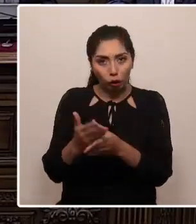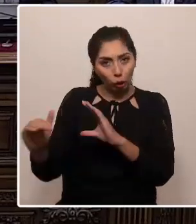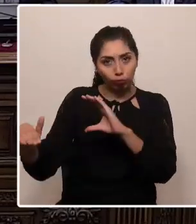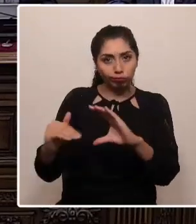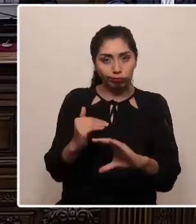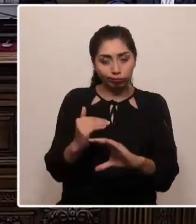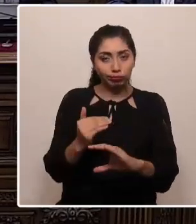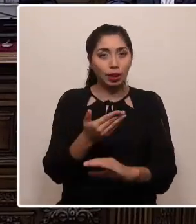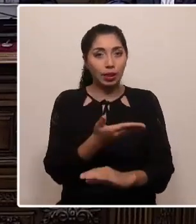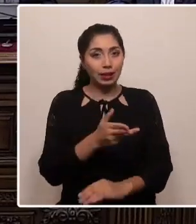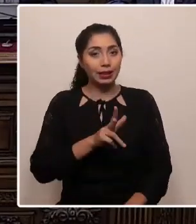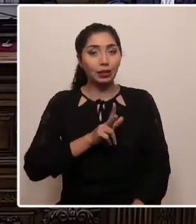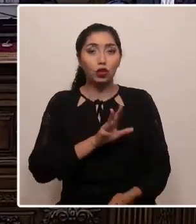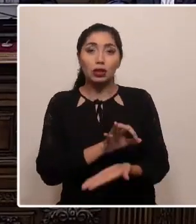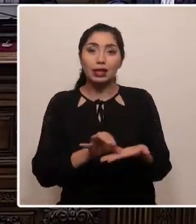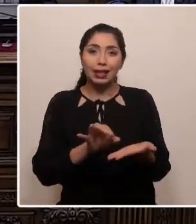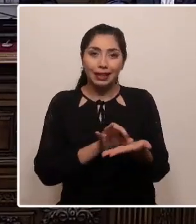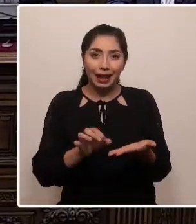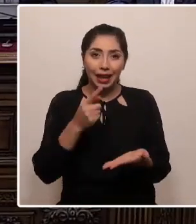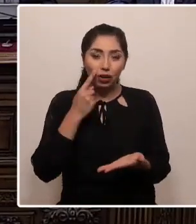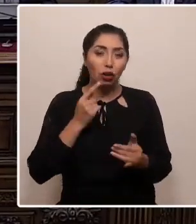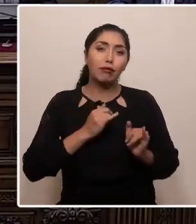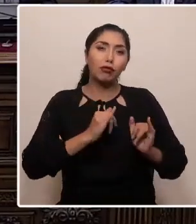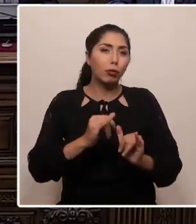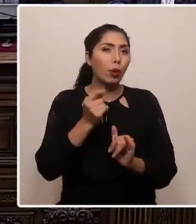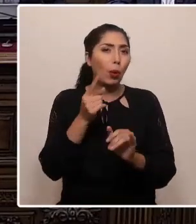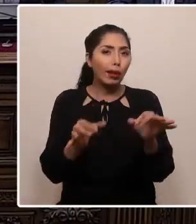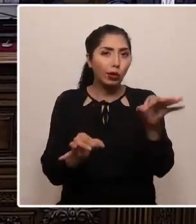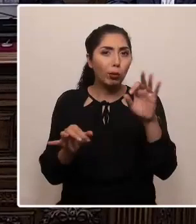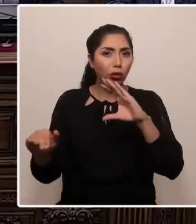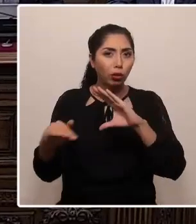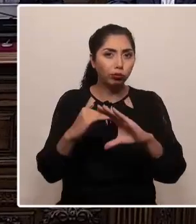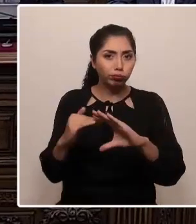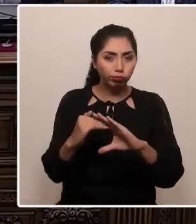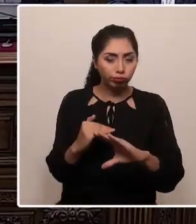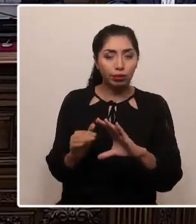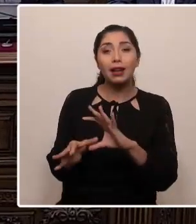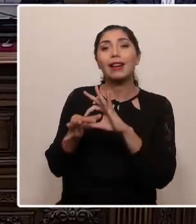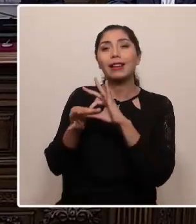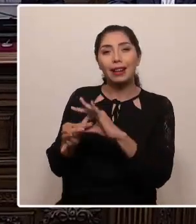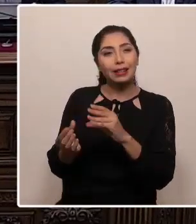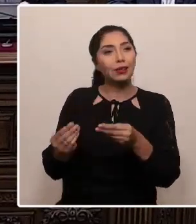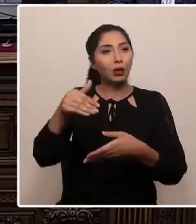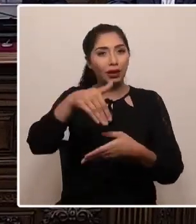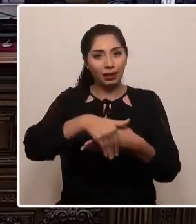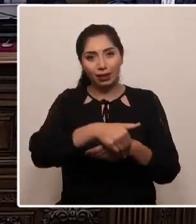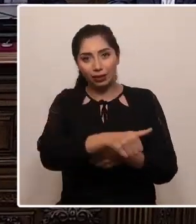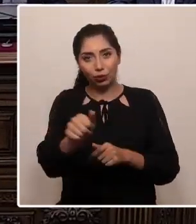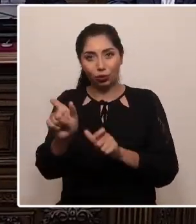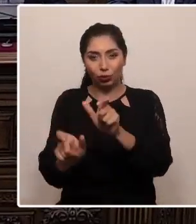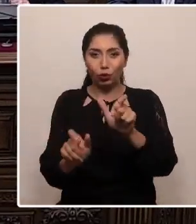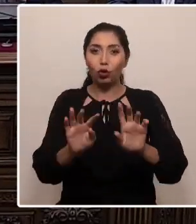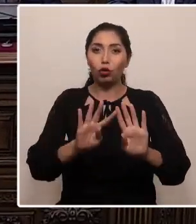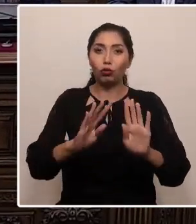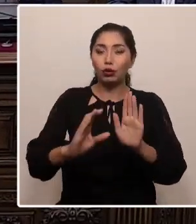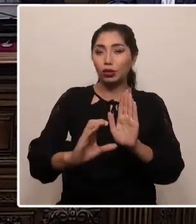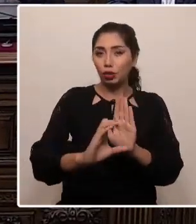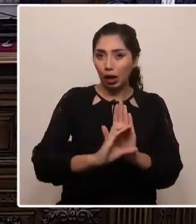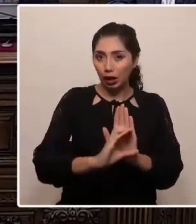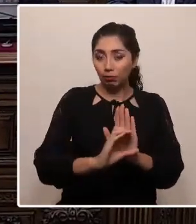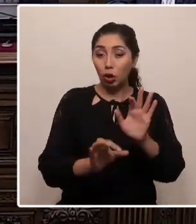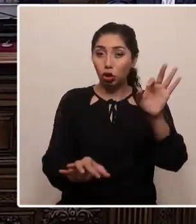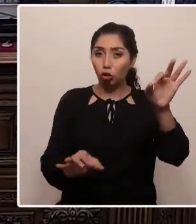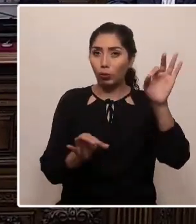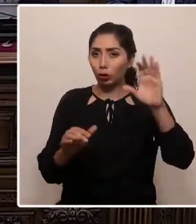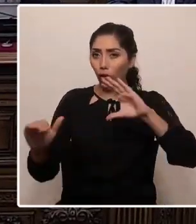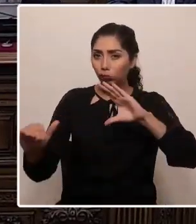informe las comunicaciones que se han recibido. Gracias, señora presidenta. Buenas tardes, señoras y señores convencionales. Se han recibido los siguientes